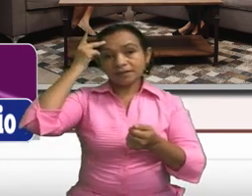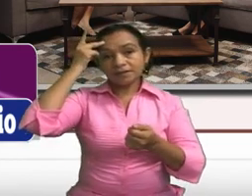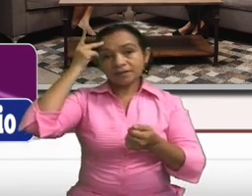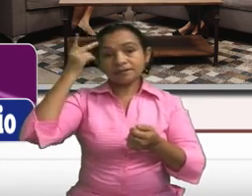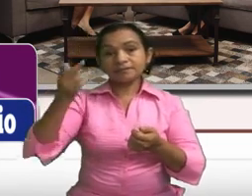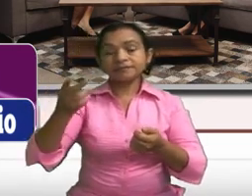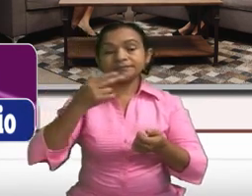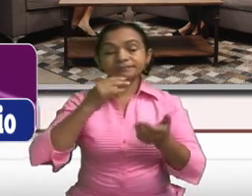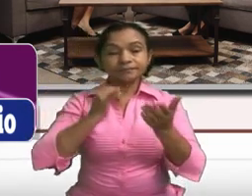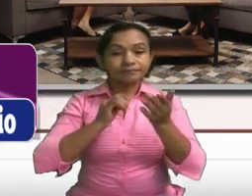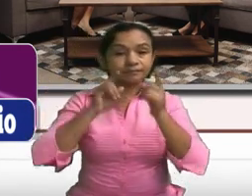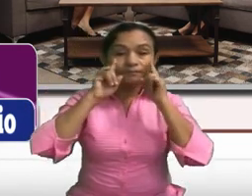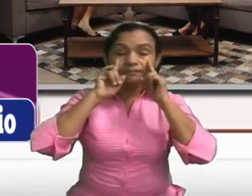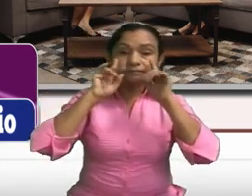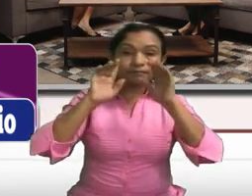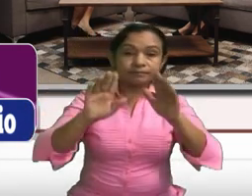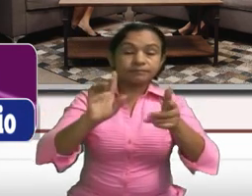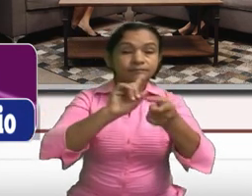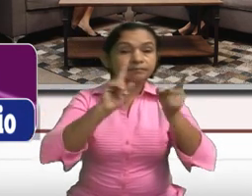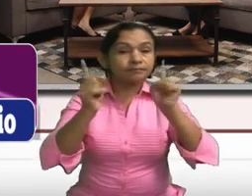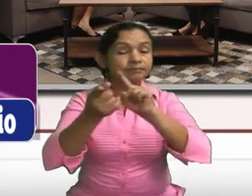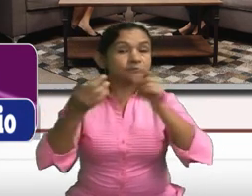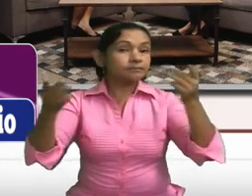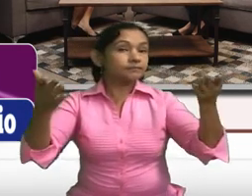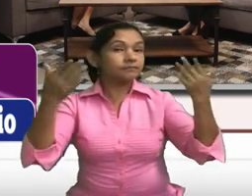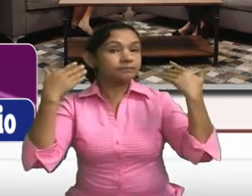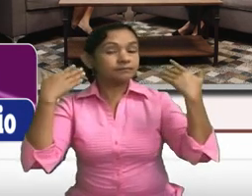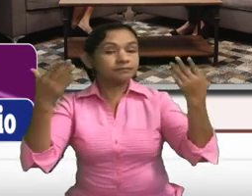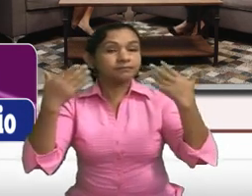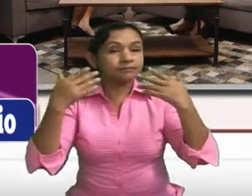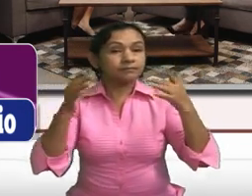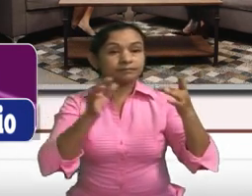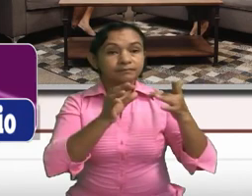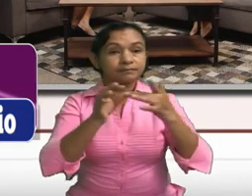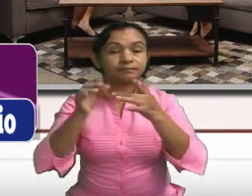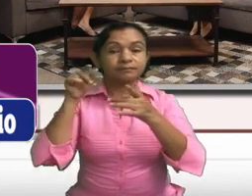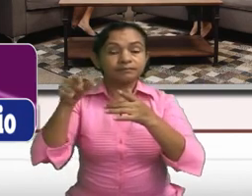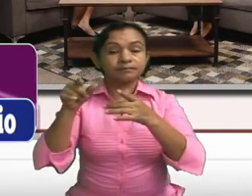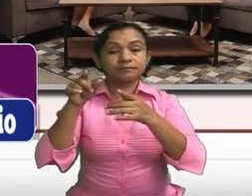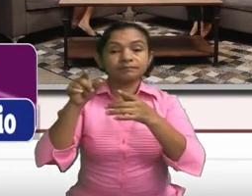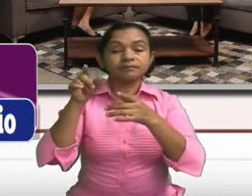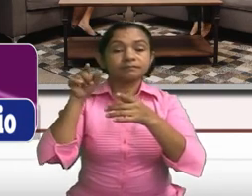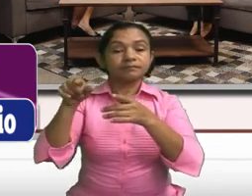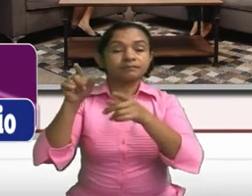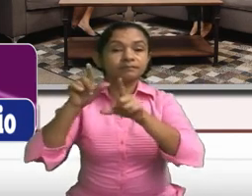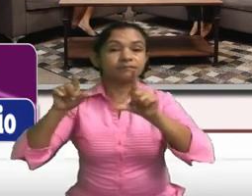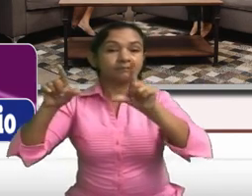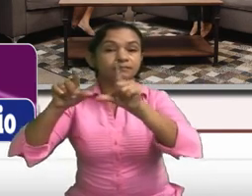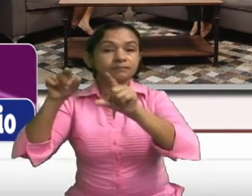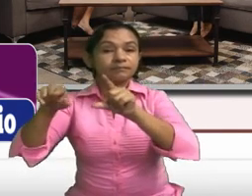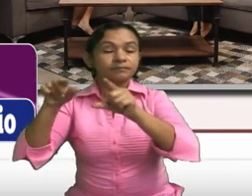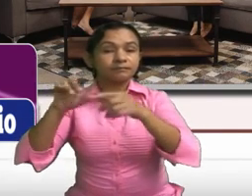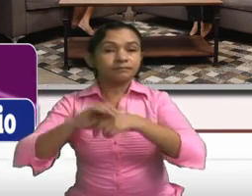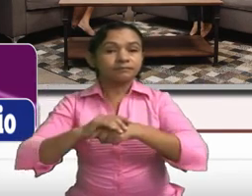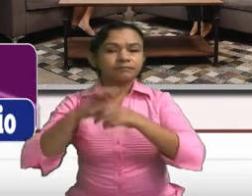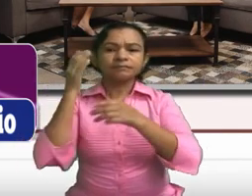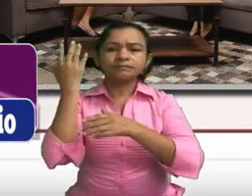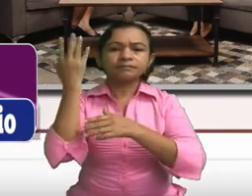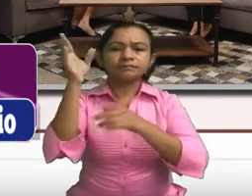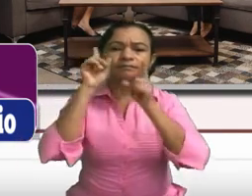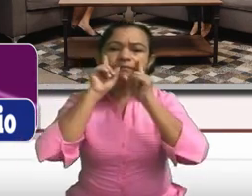de mitigación y adaptación al cambio climático, en particular en la reserva de Bosaguas? Sí. Bueno, en el